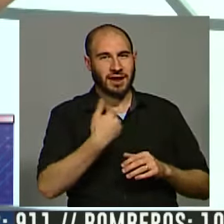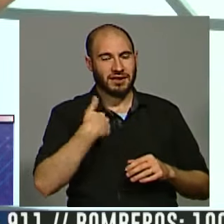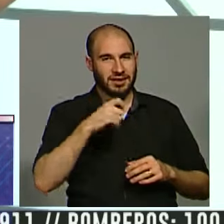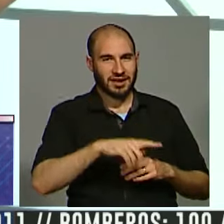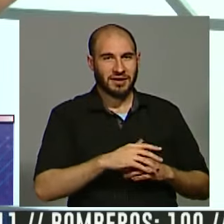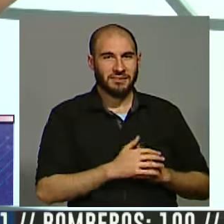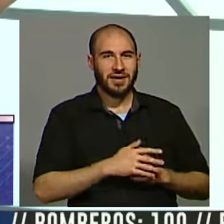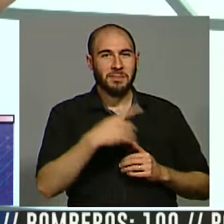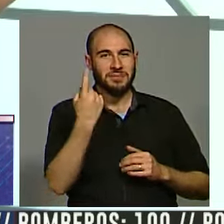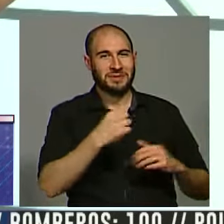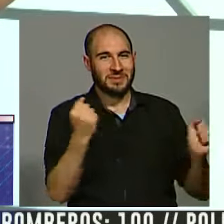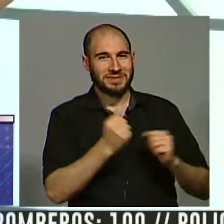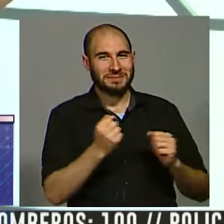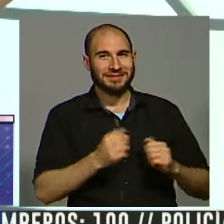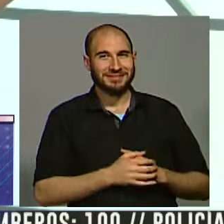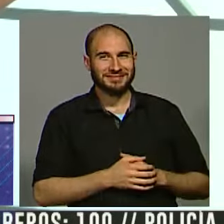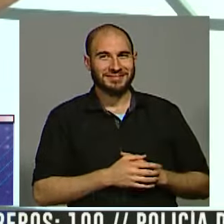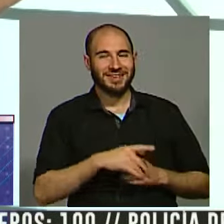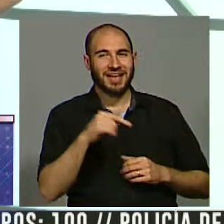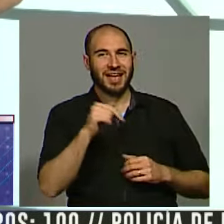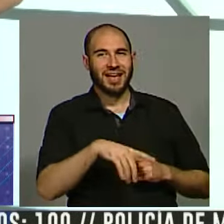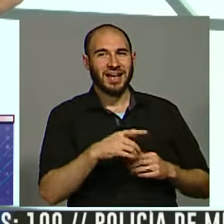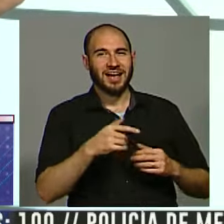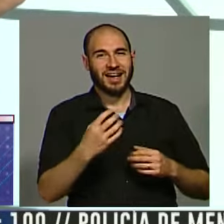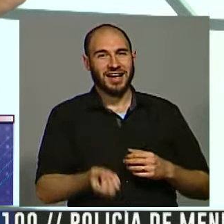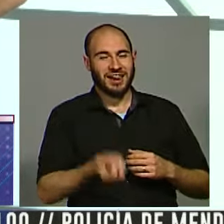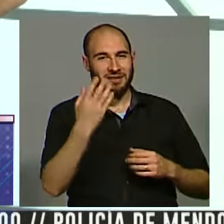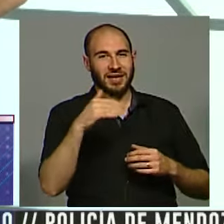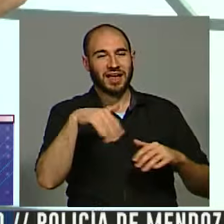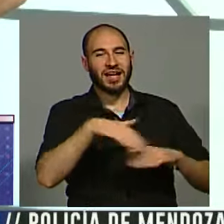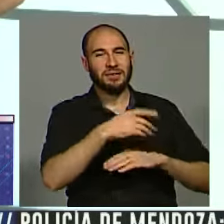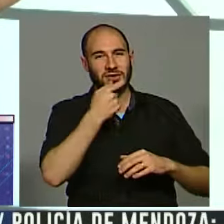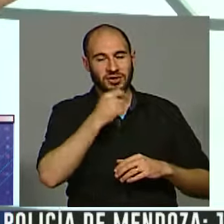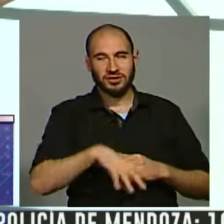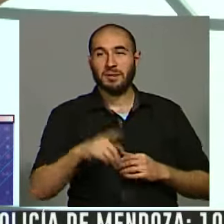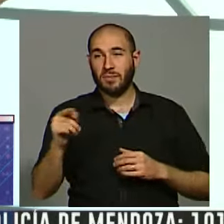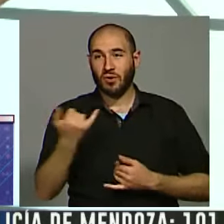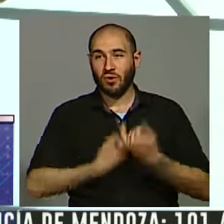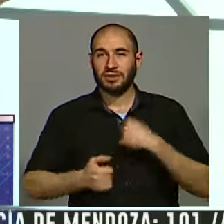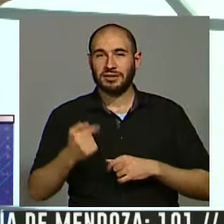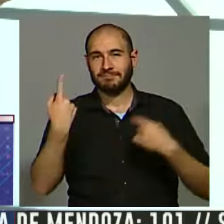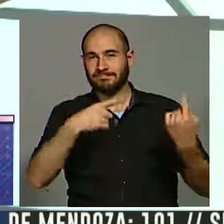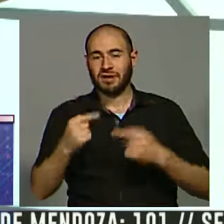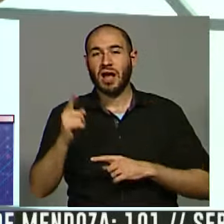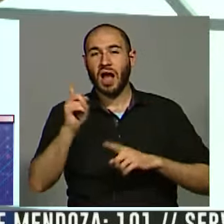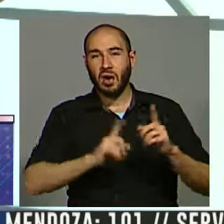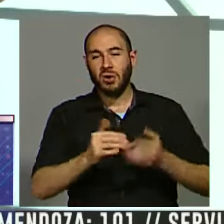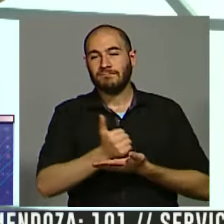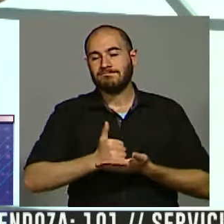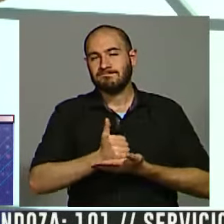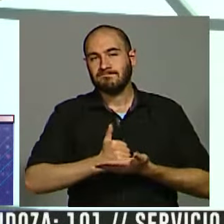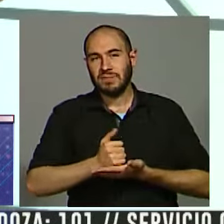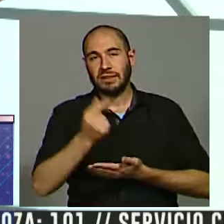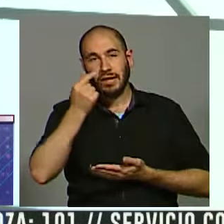El próximo 1 de mayo, entonces, manifestándose durante la mañana por las calles de la ciudad de Mendoza. Y vos lo decías, los matices, algunos Algunos esperan